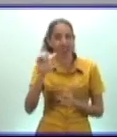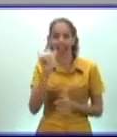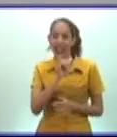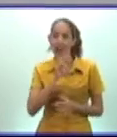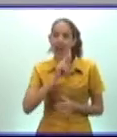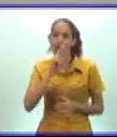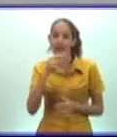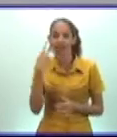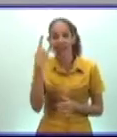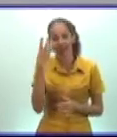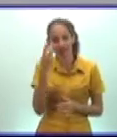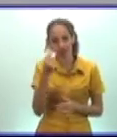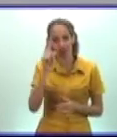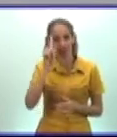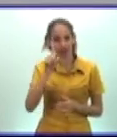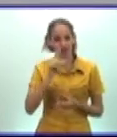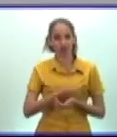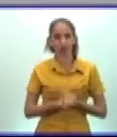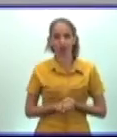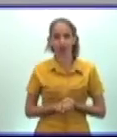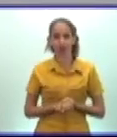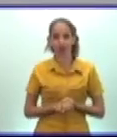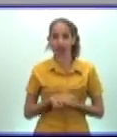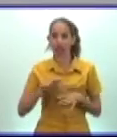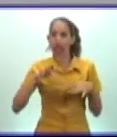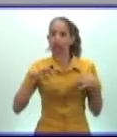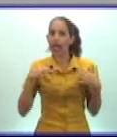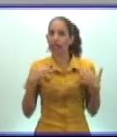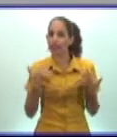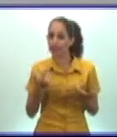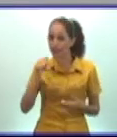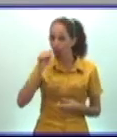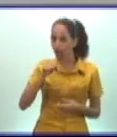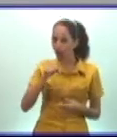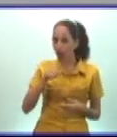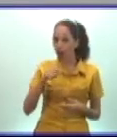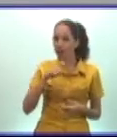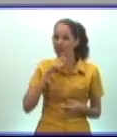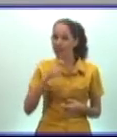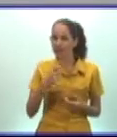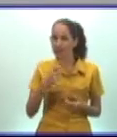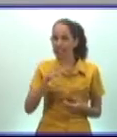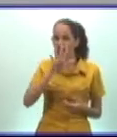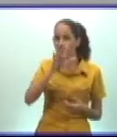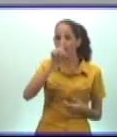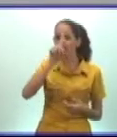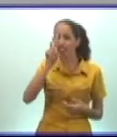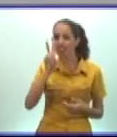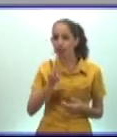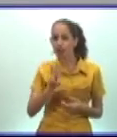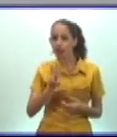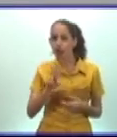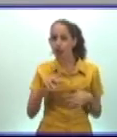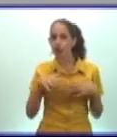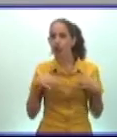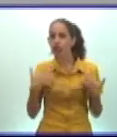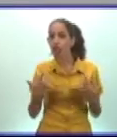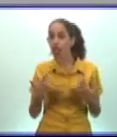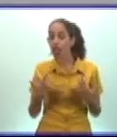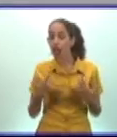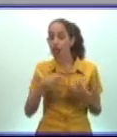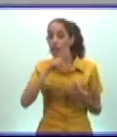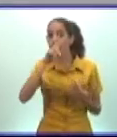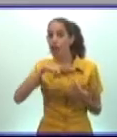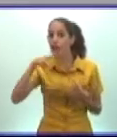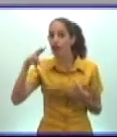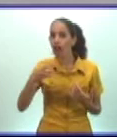512. ¿Cómo encontrar la raíz cúbica de 512? Una vía es buscar un número que multiplicado por